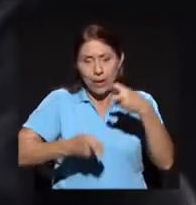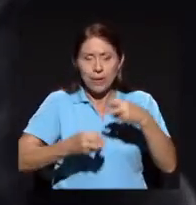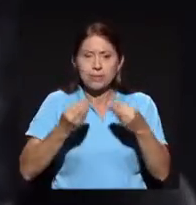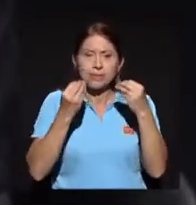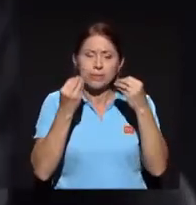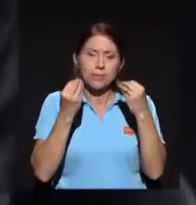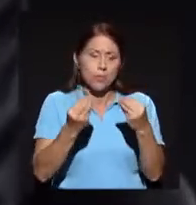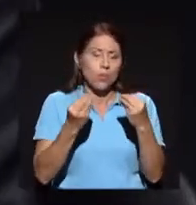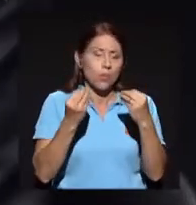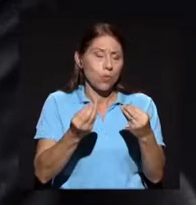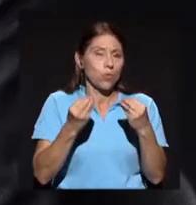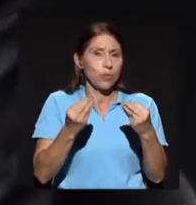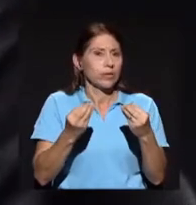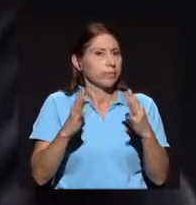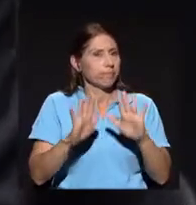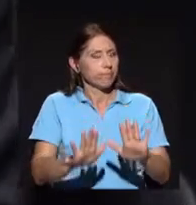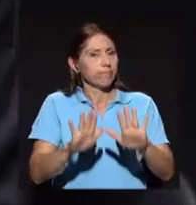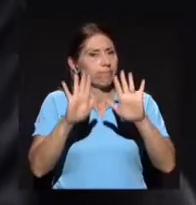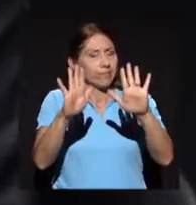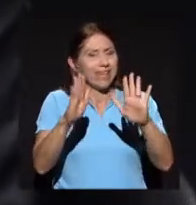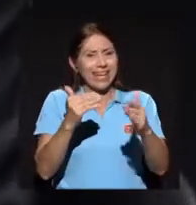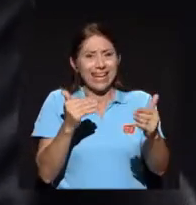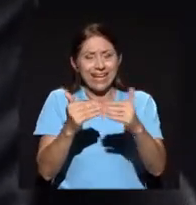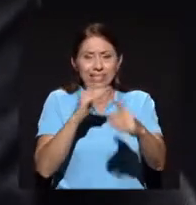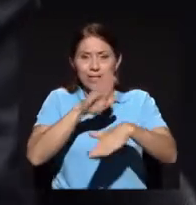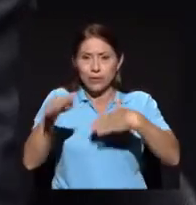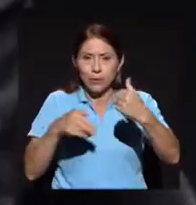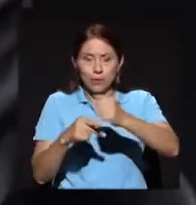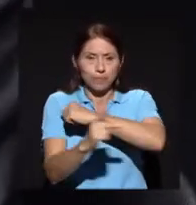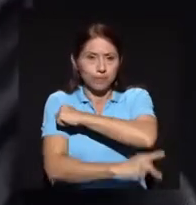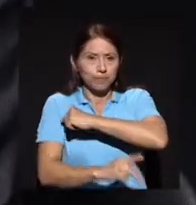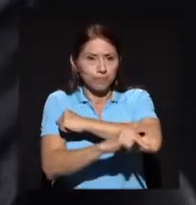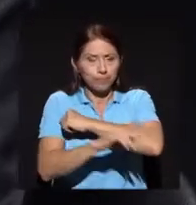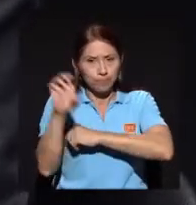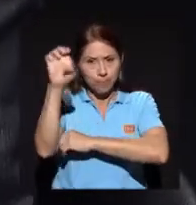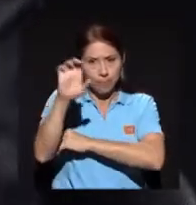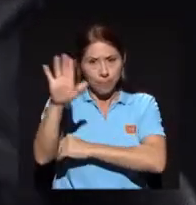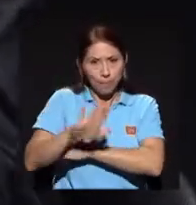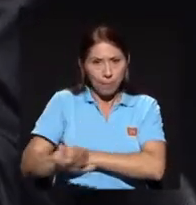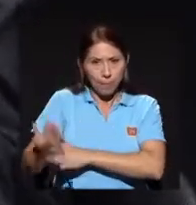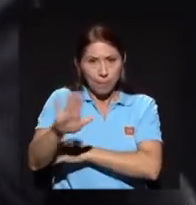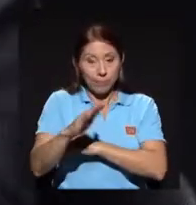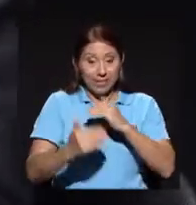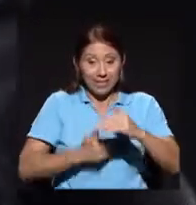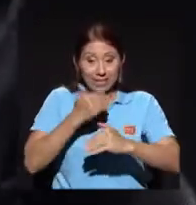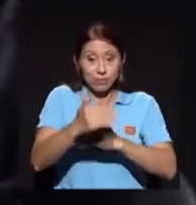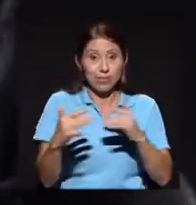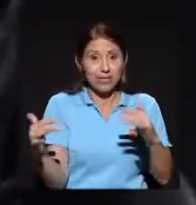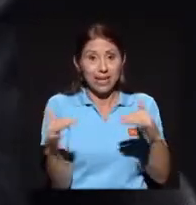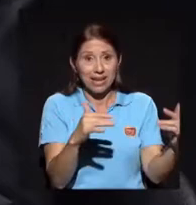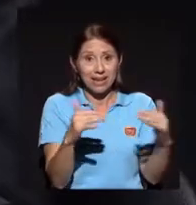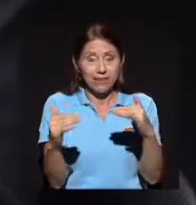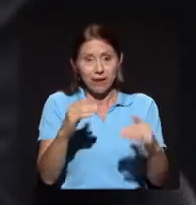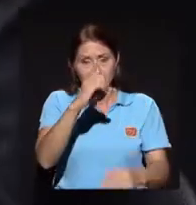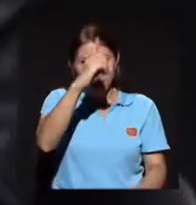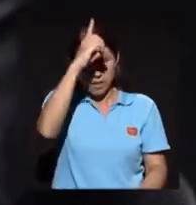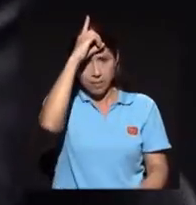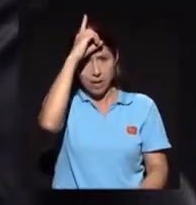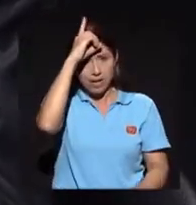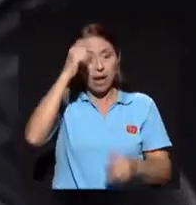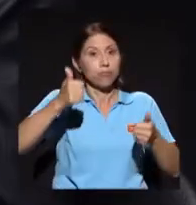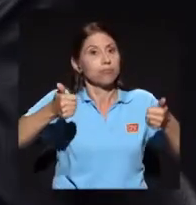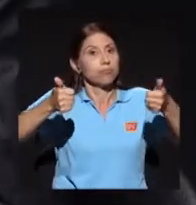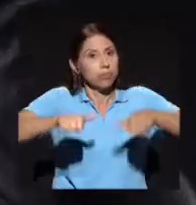alcance en casi todas las sociedades europeas alemania en la posguerra genera un gran acuerdo social